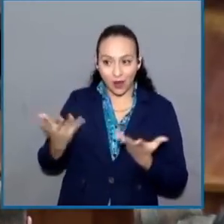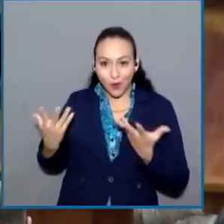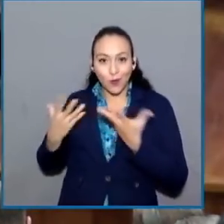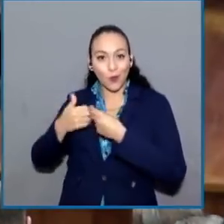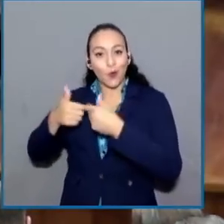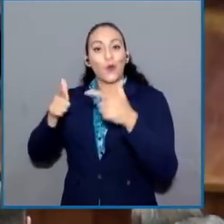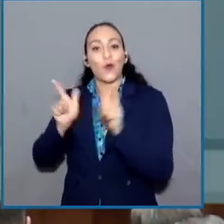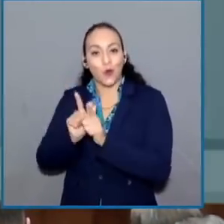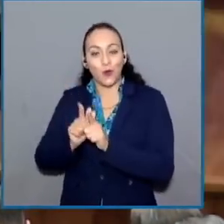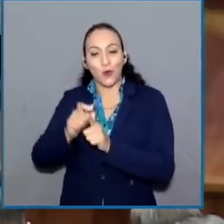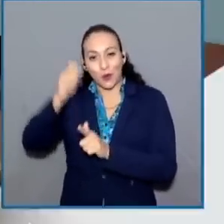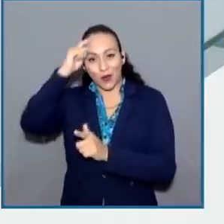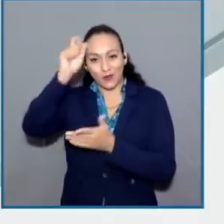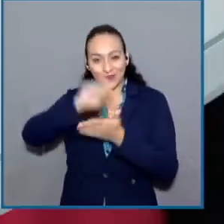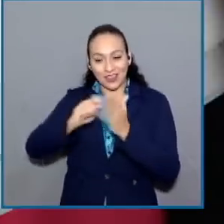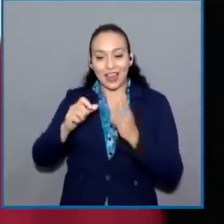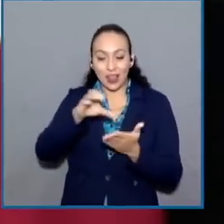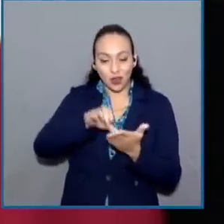Ciudad de México.